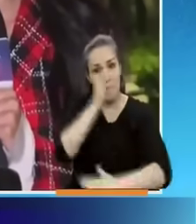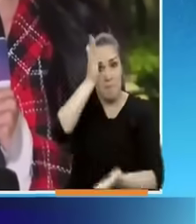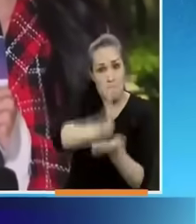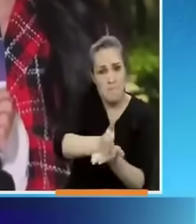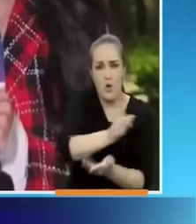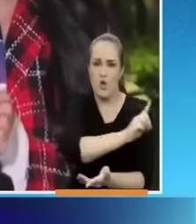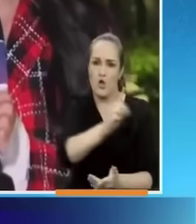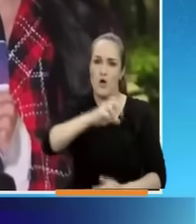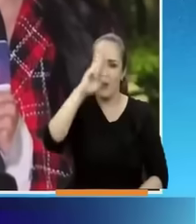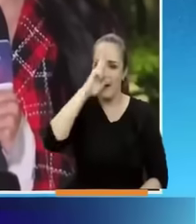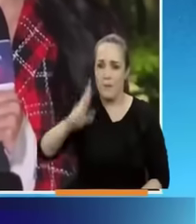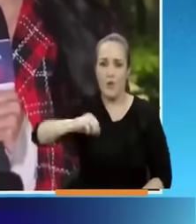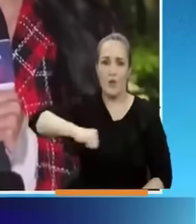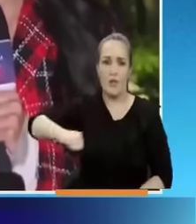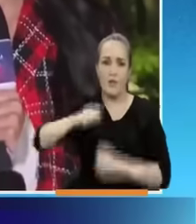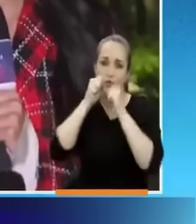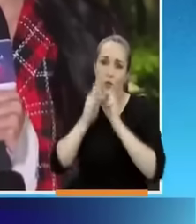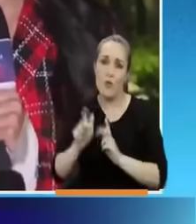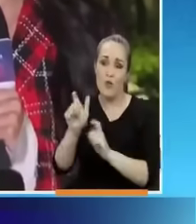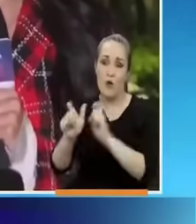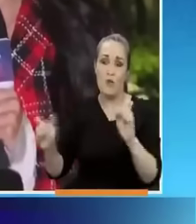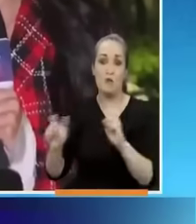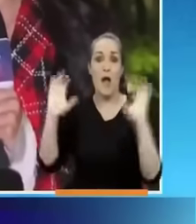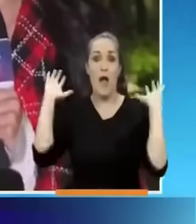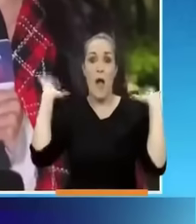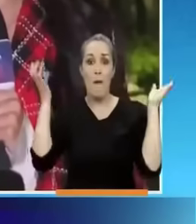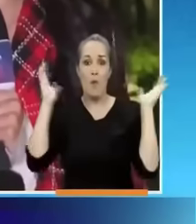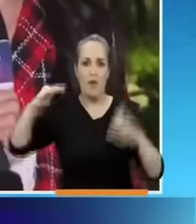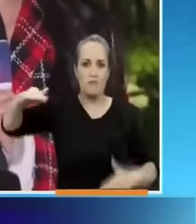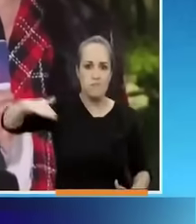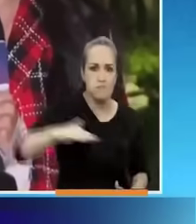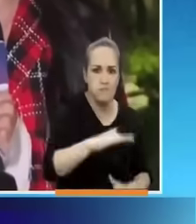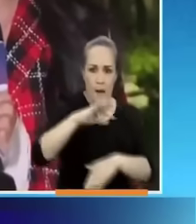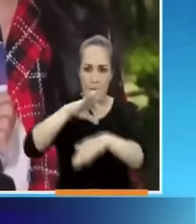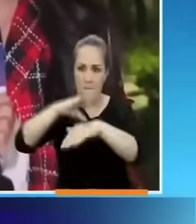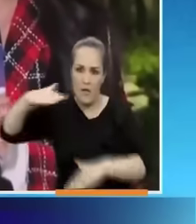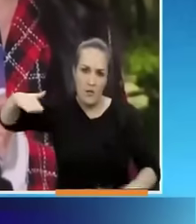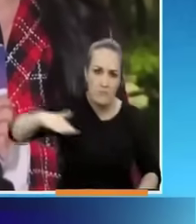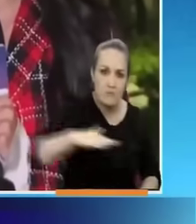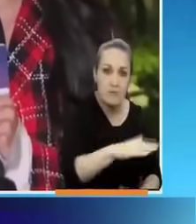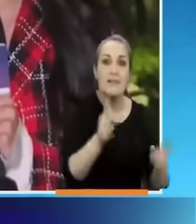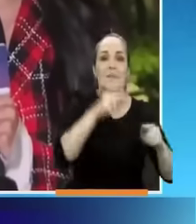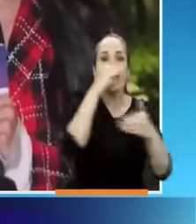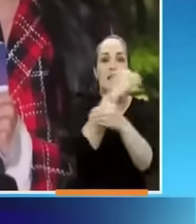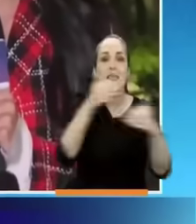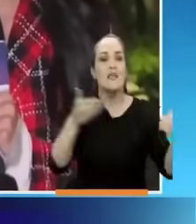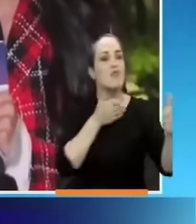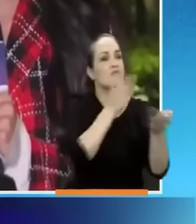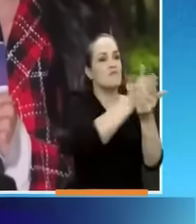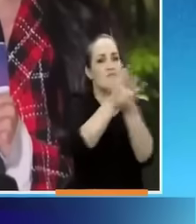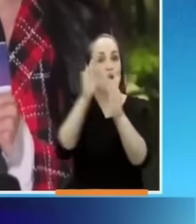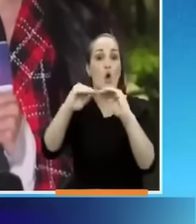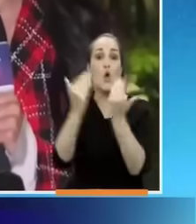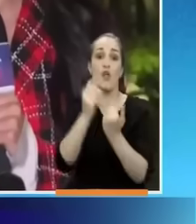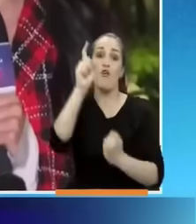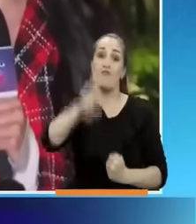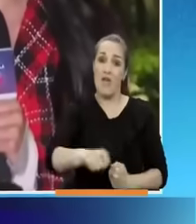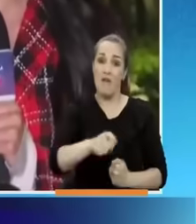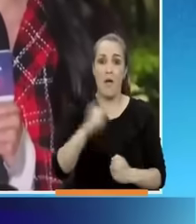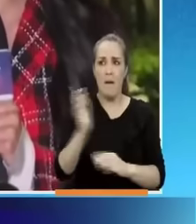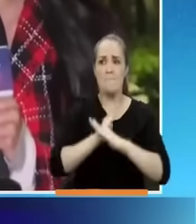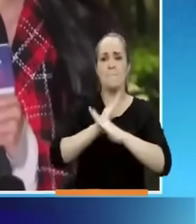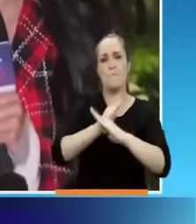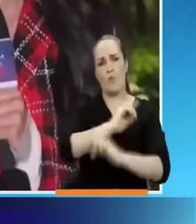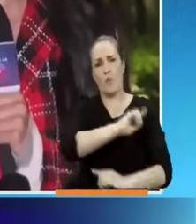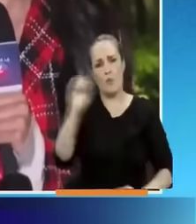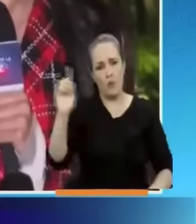por ejemplo, a la salud, a permitir que pasen ambulancias y también a la circulación y a que los niños puedan ir a los colegios. Dice el ministro que están